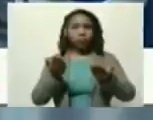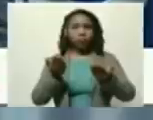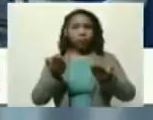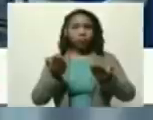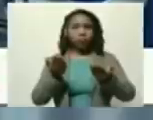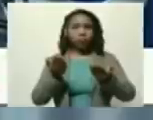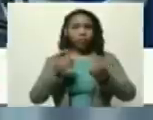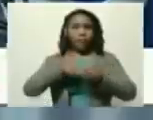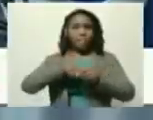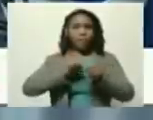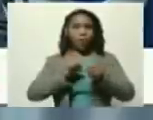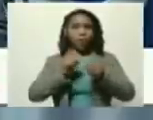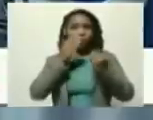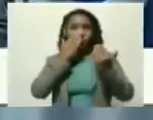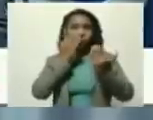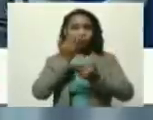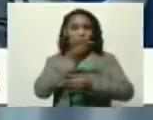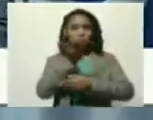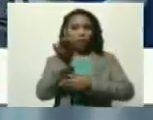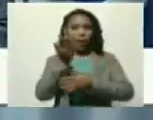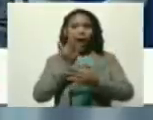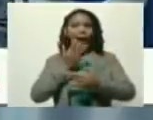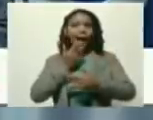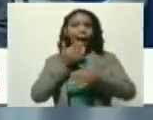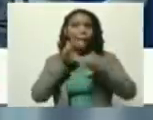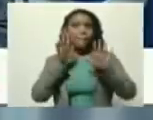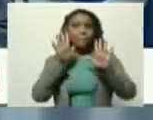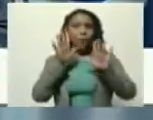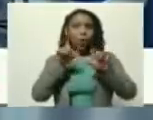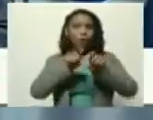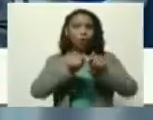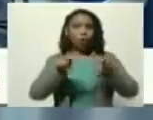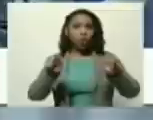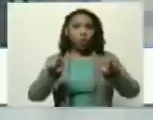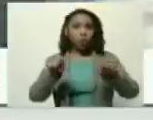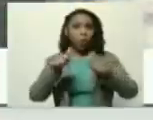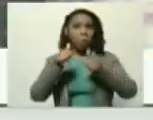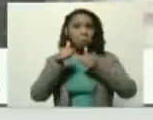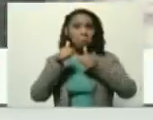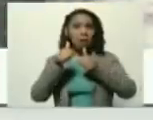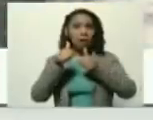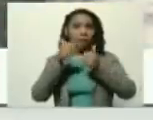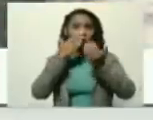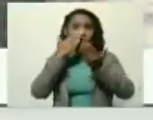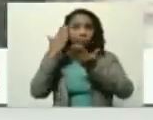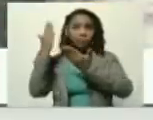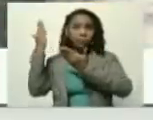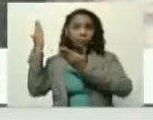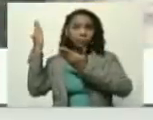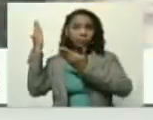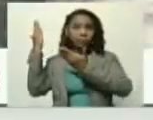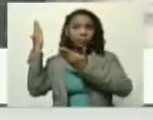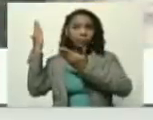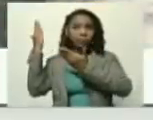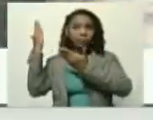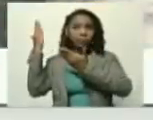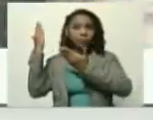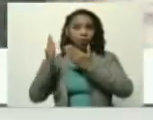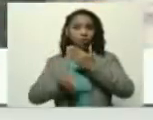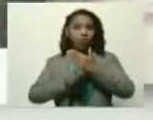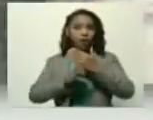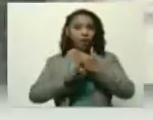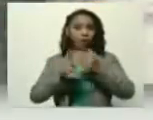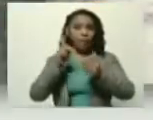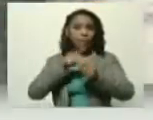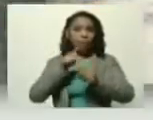de desincorporación. Vean ustedes, por ejemplo, una tubería en buen estado, la que estoy mostrando acá, todavía con petróleo.